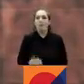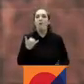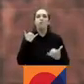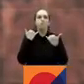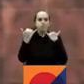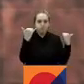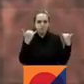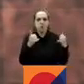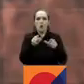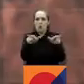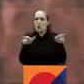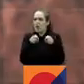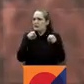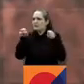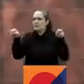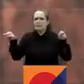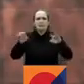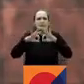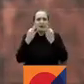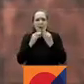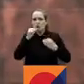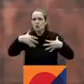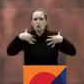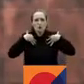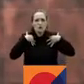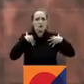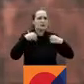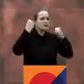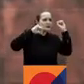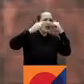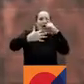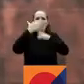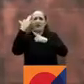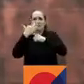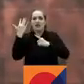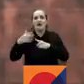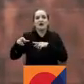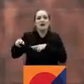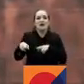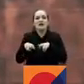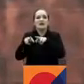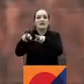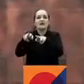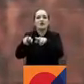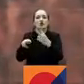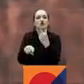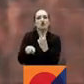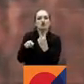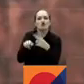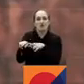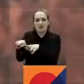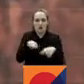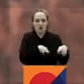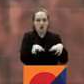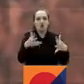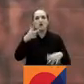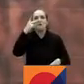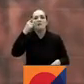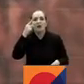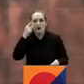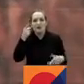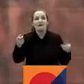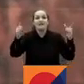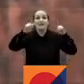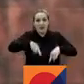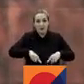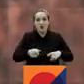las lluvias. Decenas de familias resultaron afectadas por el desbordamiento de los ríos Consotá y Otún en Pereira. Asimismo, reportan varios